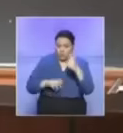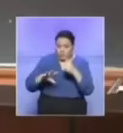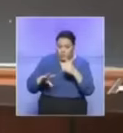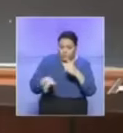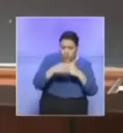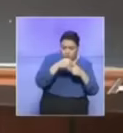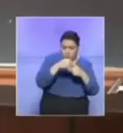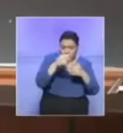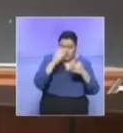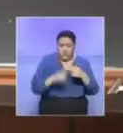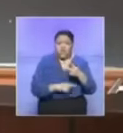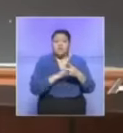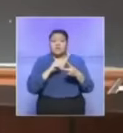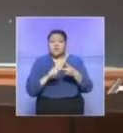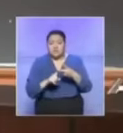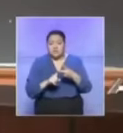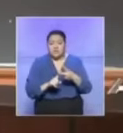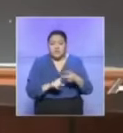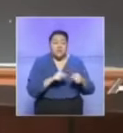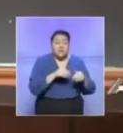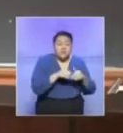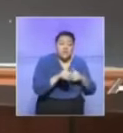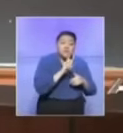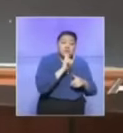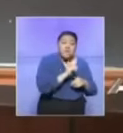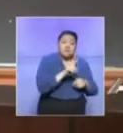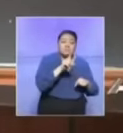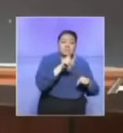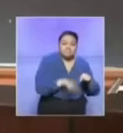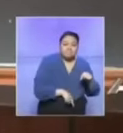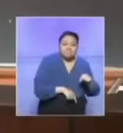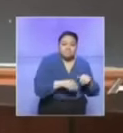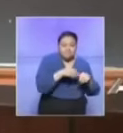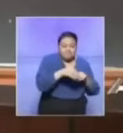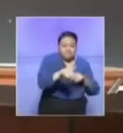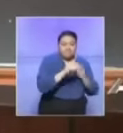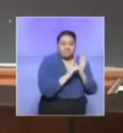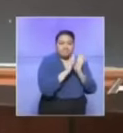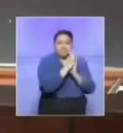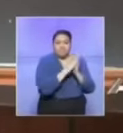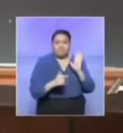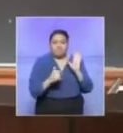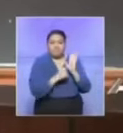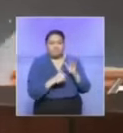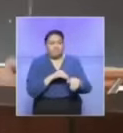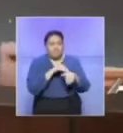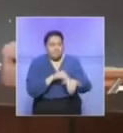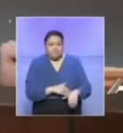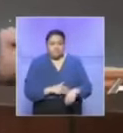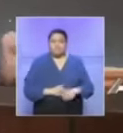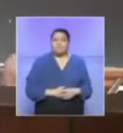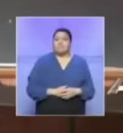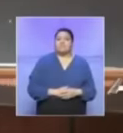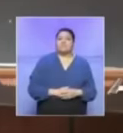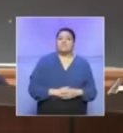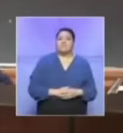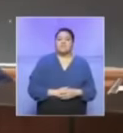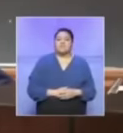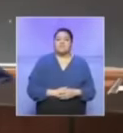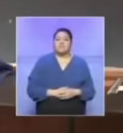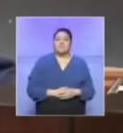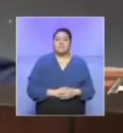los recursos, segundo, se revoca la resolución impugnada para los efectos precisados en la